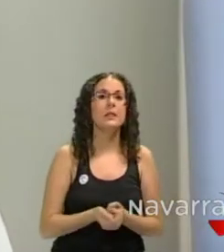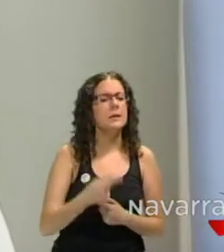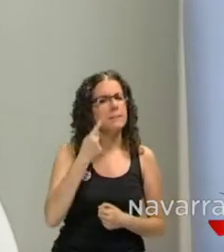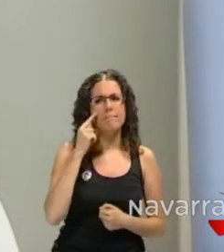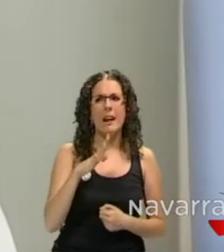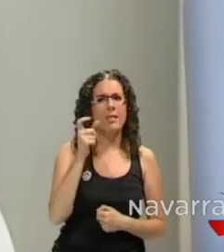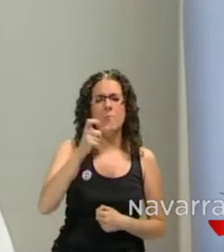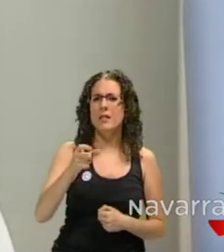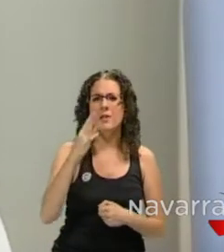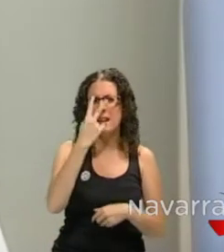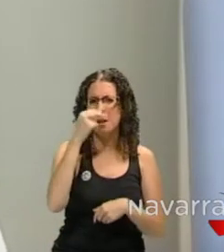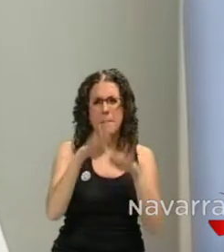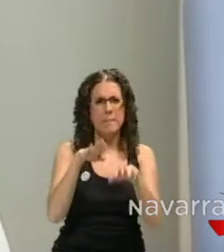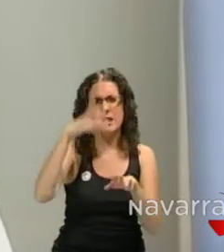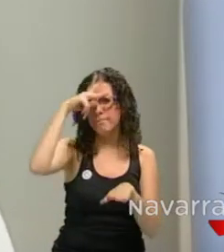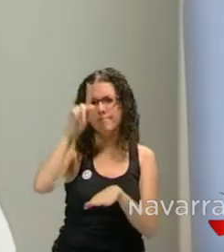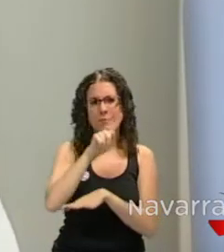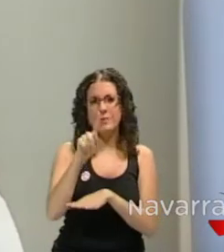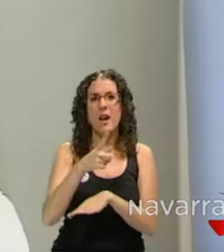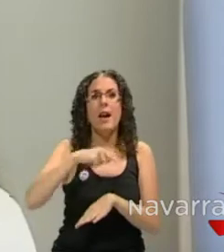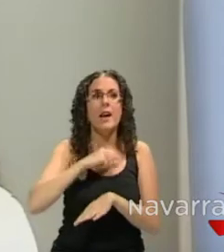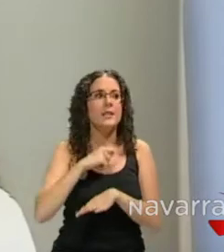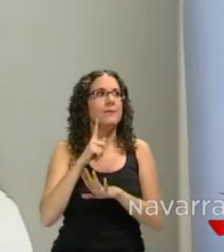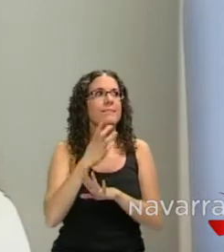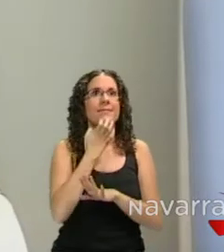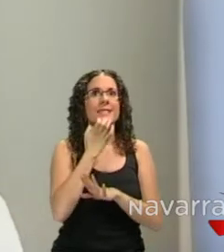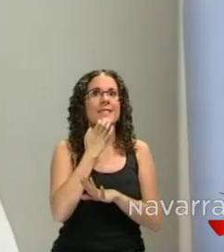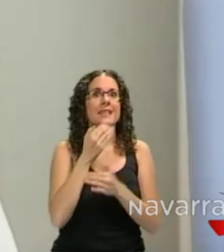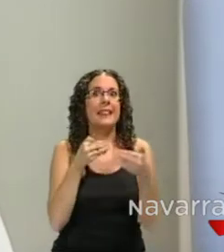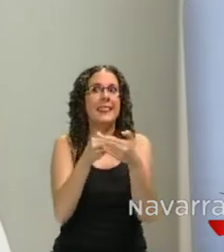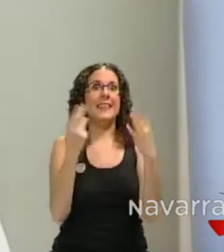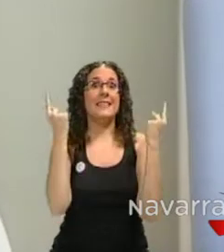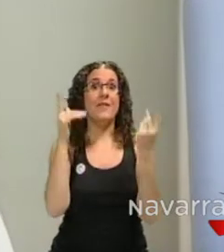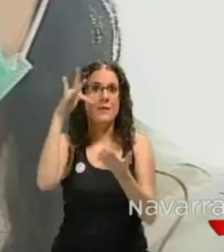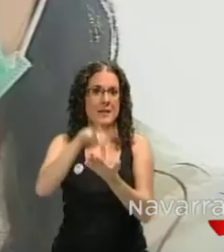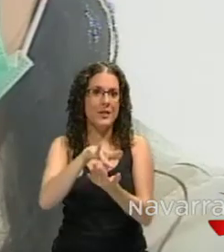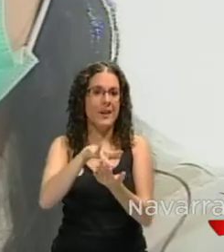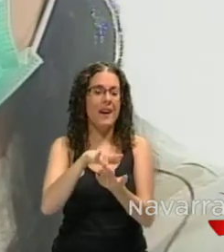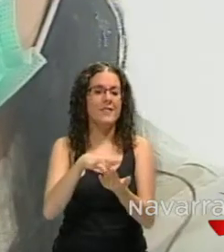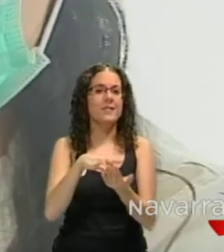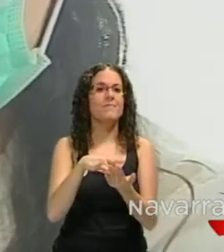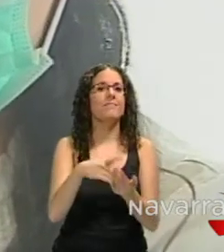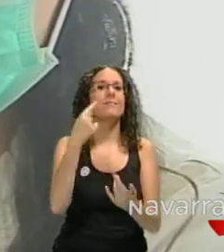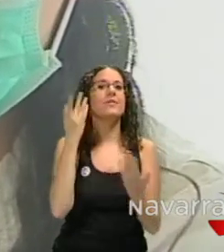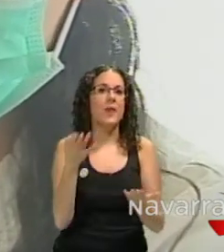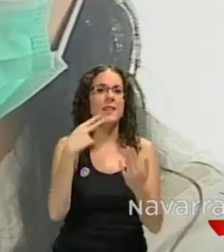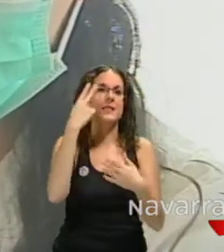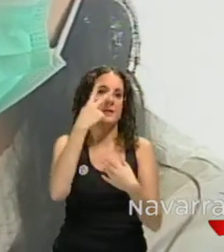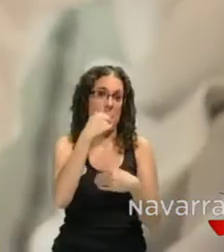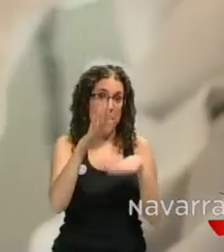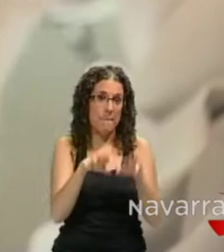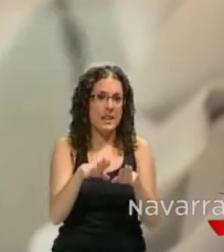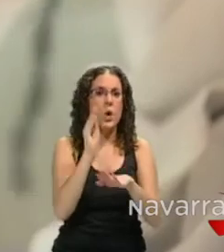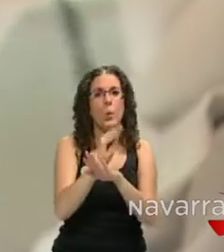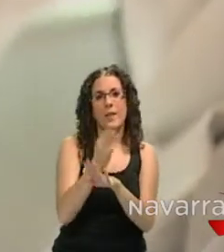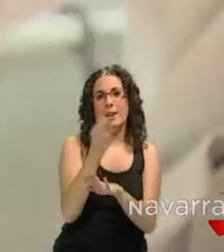cuando va a llegar San Fermín, hay que lucir los pies, entonces nos gusta tenerlos bonitos. Pero los pies es uno de los órganos